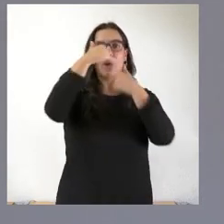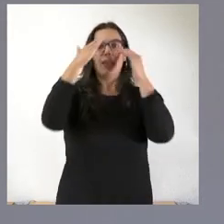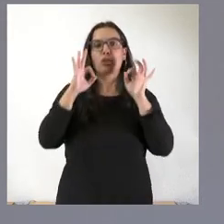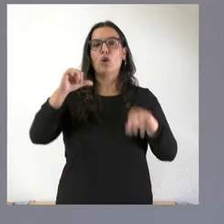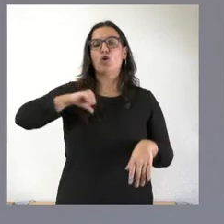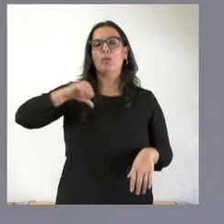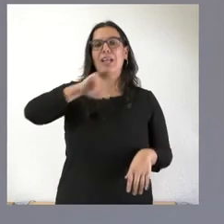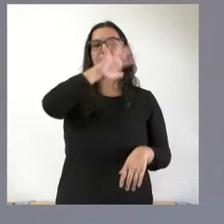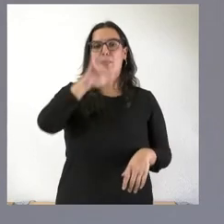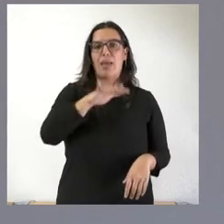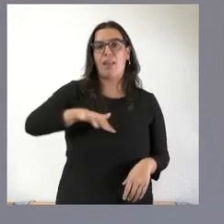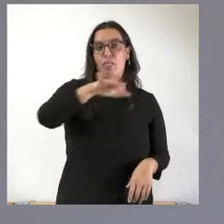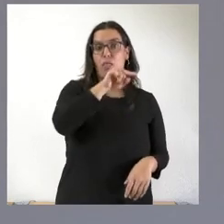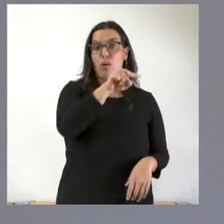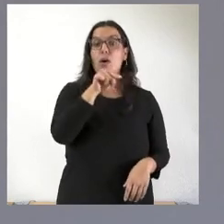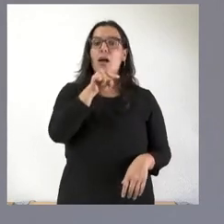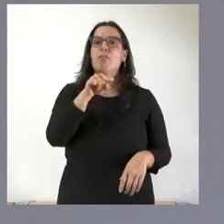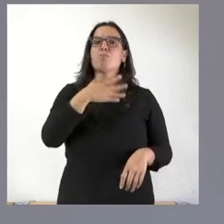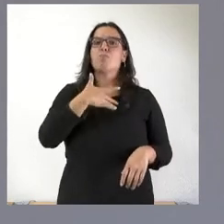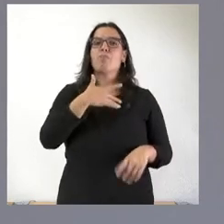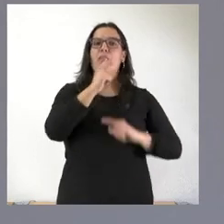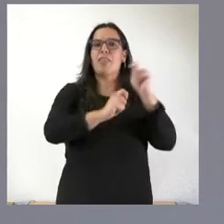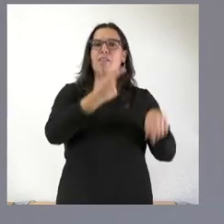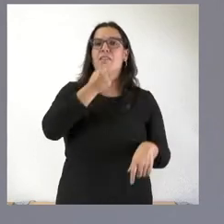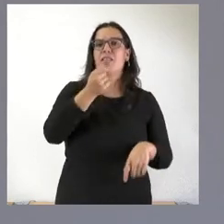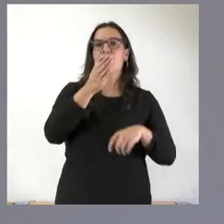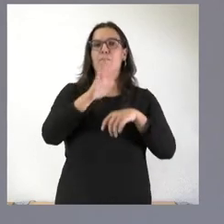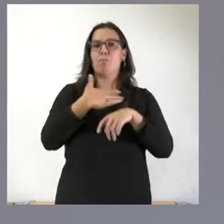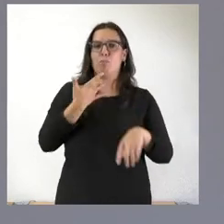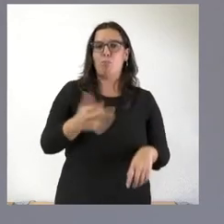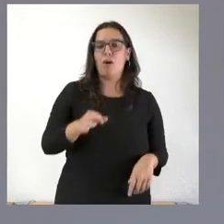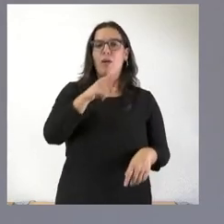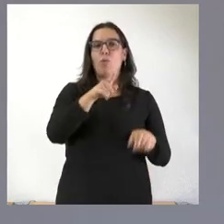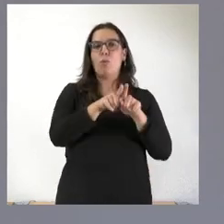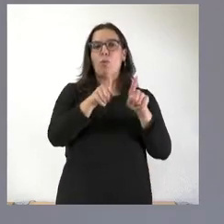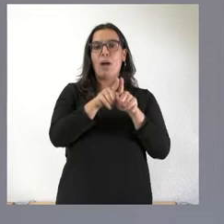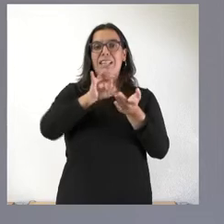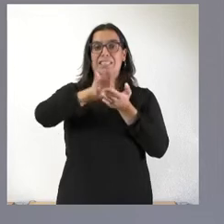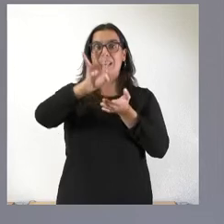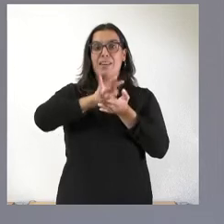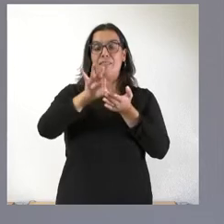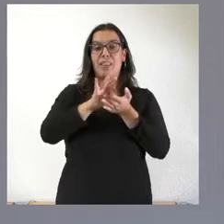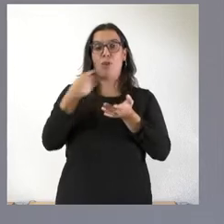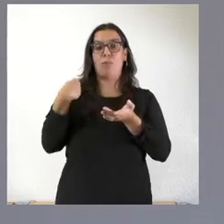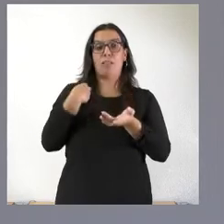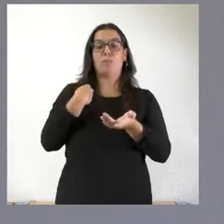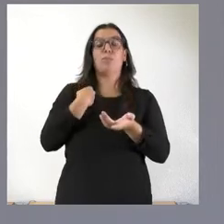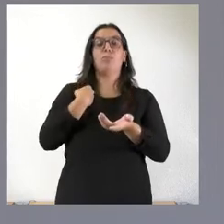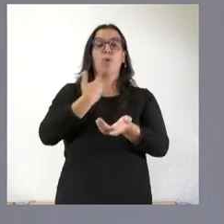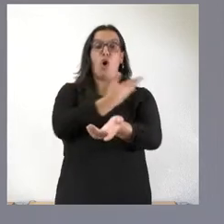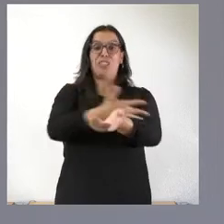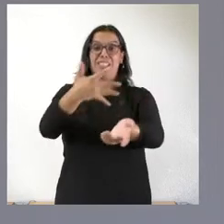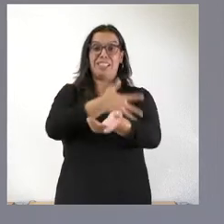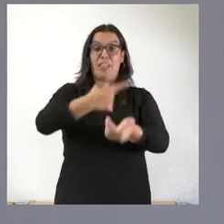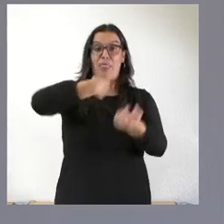del Bierzo, que nos va a permitir, entre otras funcionalidades, la posibilidad de trasladar el servicio de hemodiálisis a otra